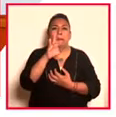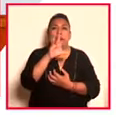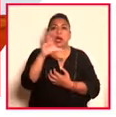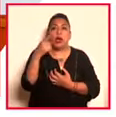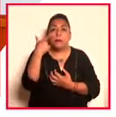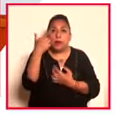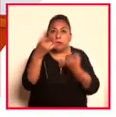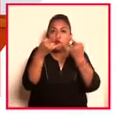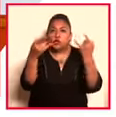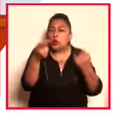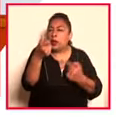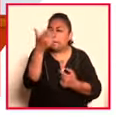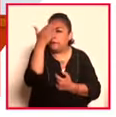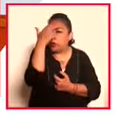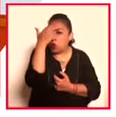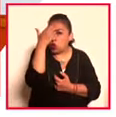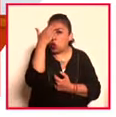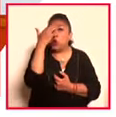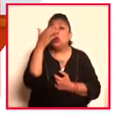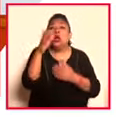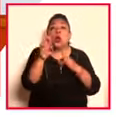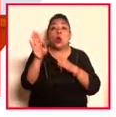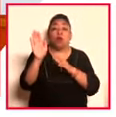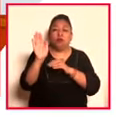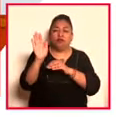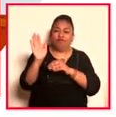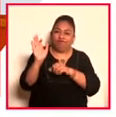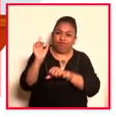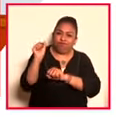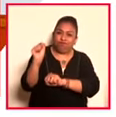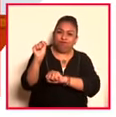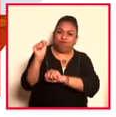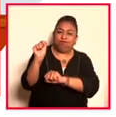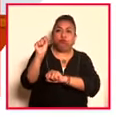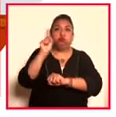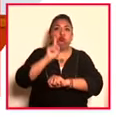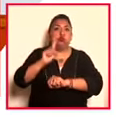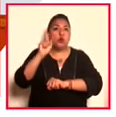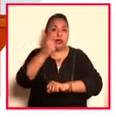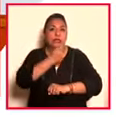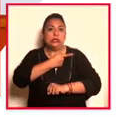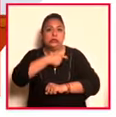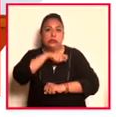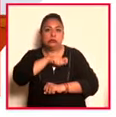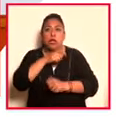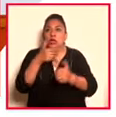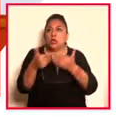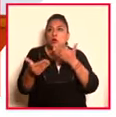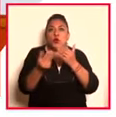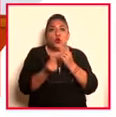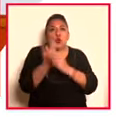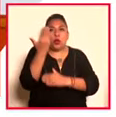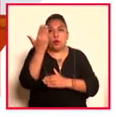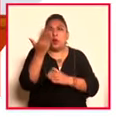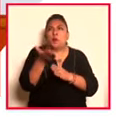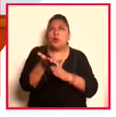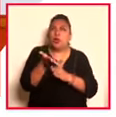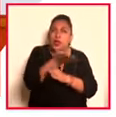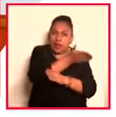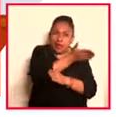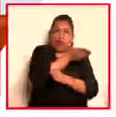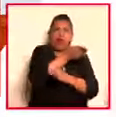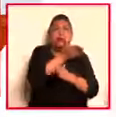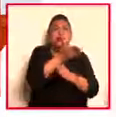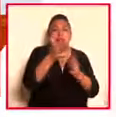poco conocida del pujante activismo de vanguardia que las mujeres españolas habían realizado durante y aún antes de la Guerra